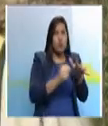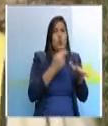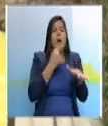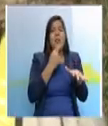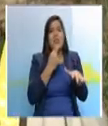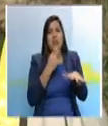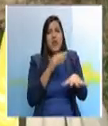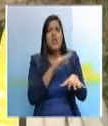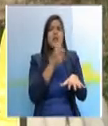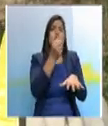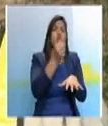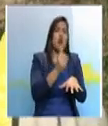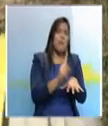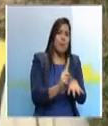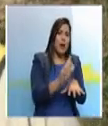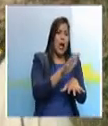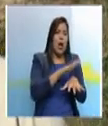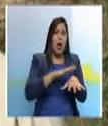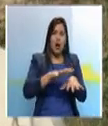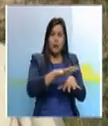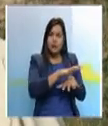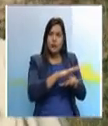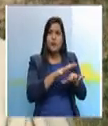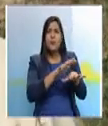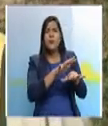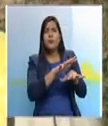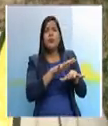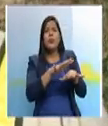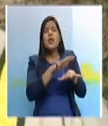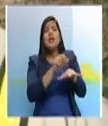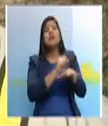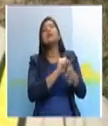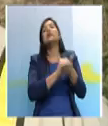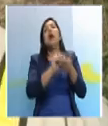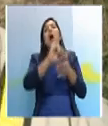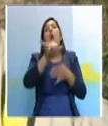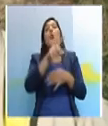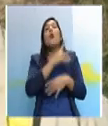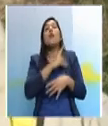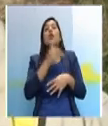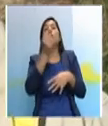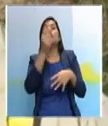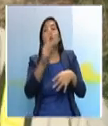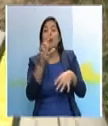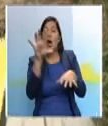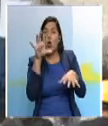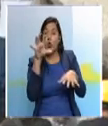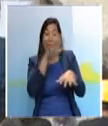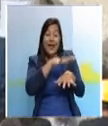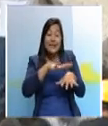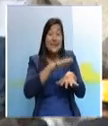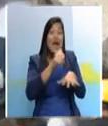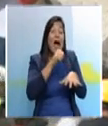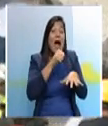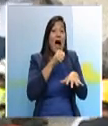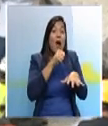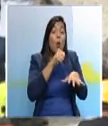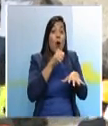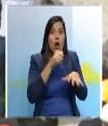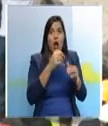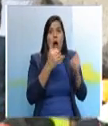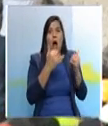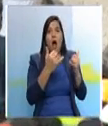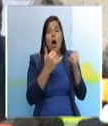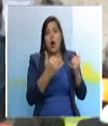Atillos, Desamparados, y la parte de San Juan de Dios de Desamparados, Curridabat, que ahorita